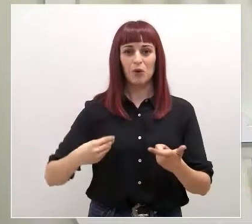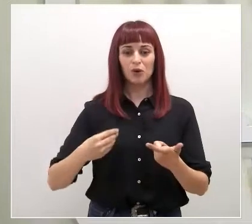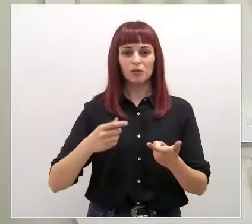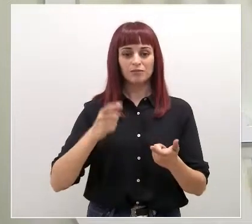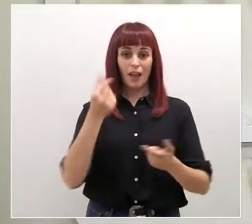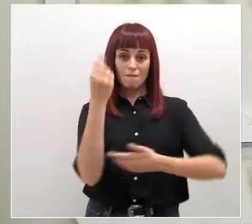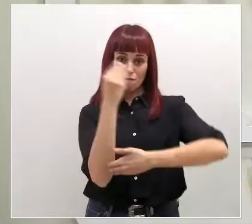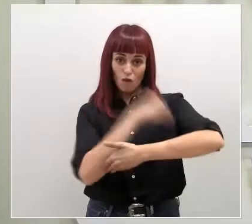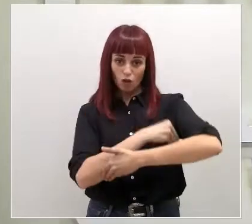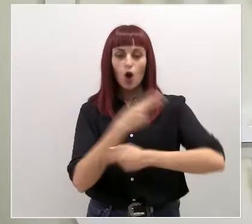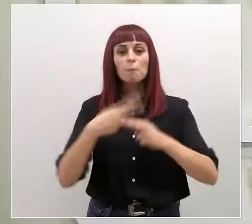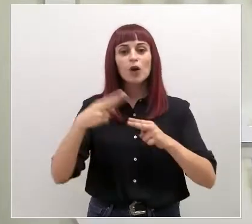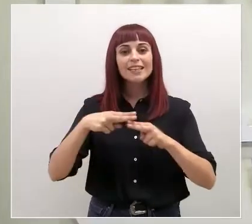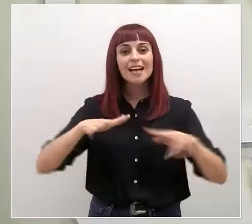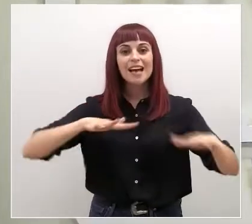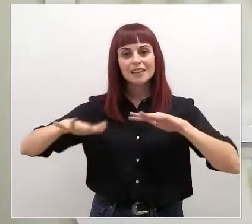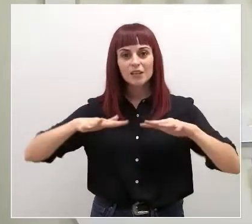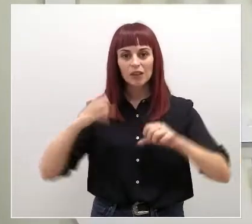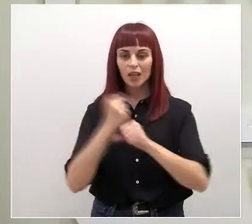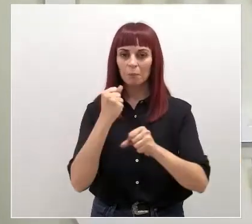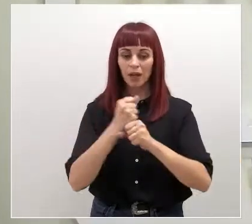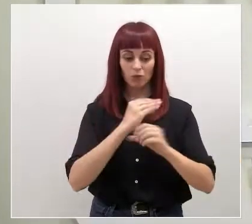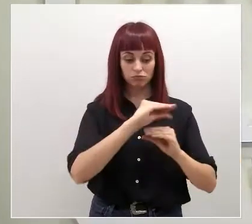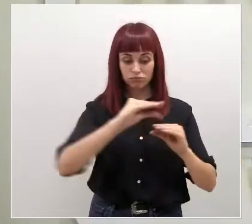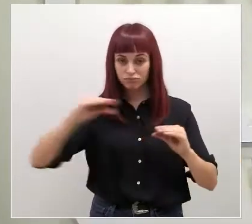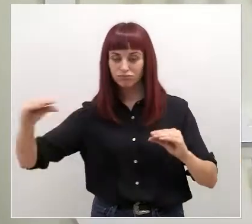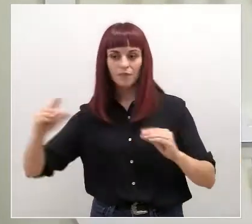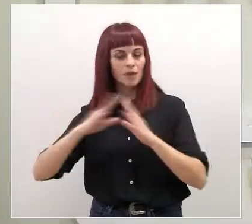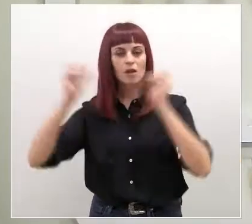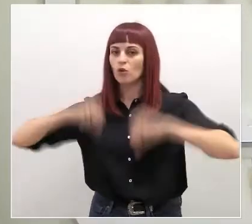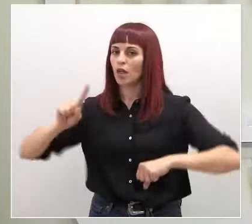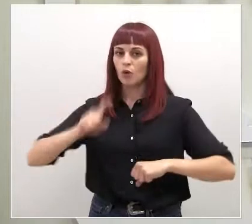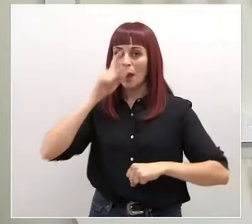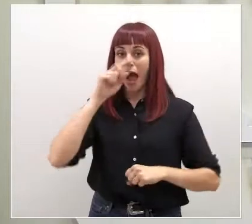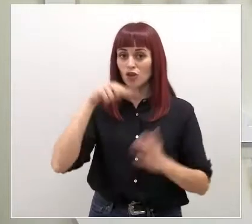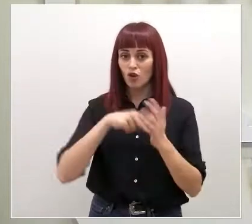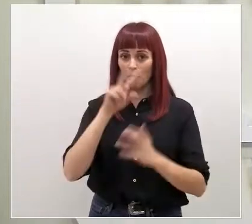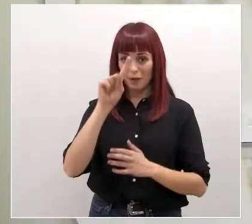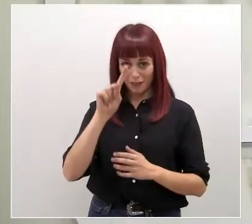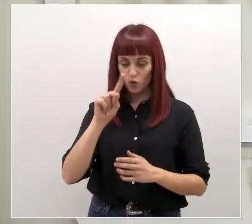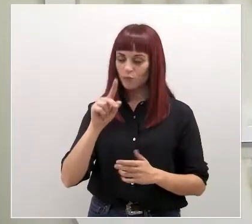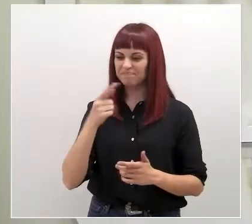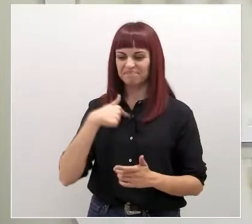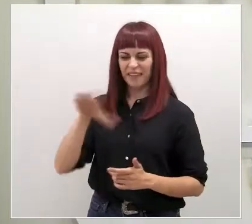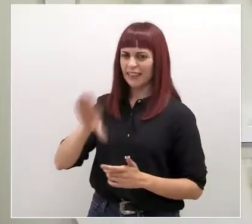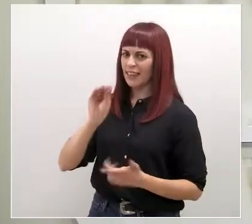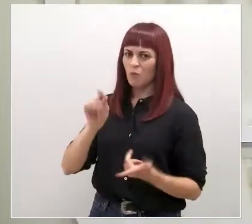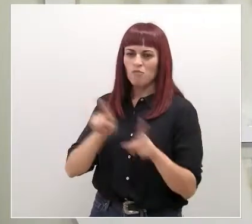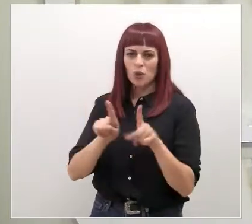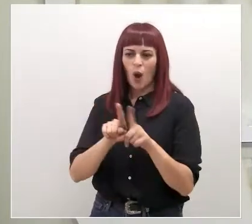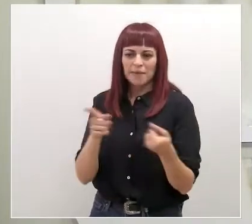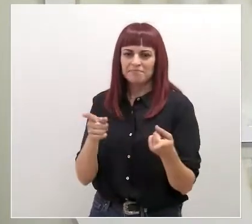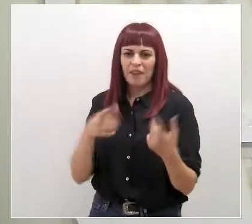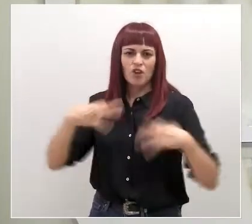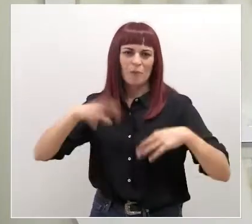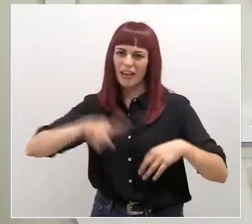los fondos de las políticas activas de empleo para el año 2021, porque entendemos que no son sensibles en absoluto